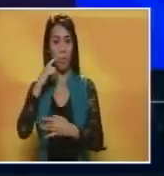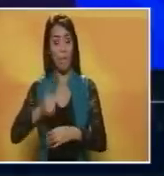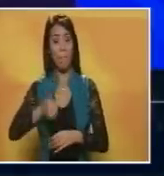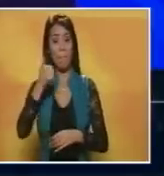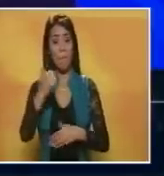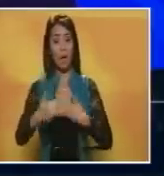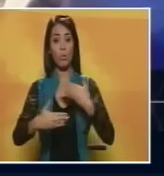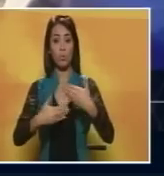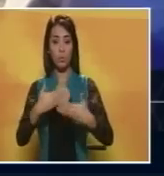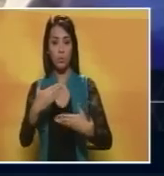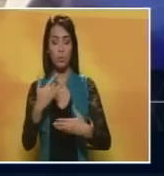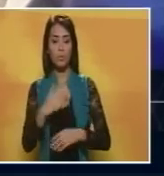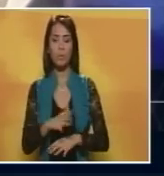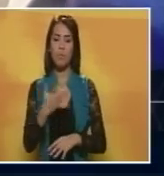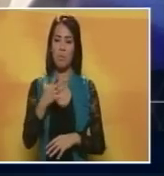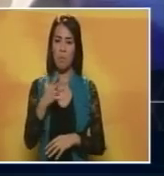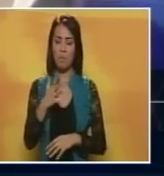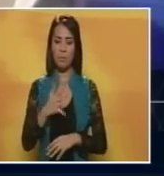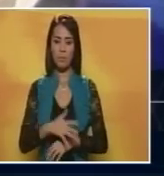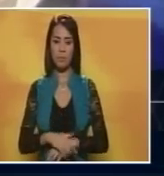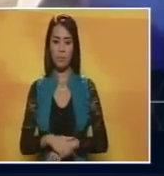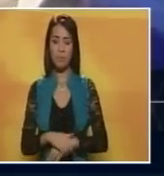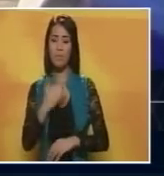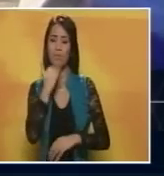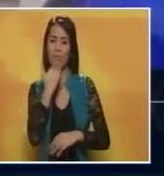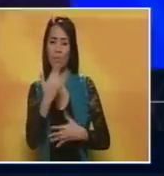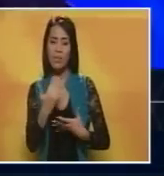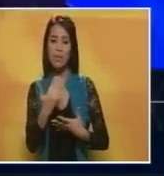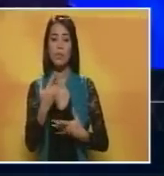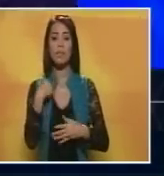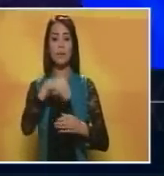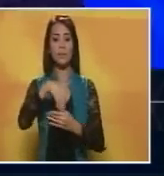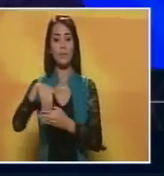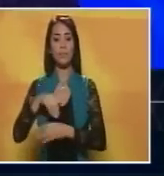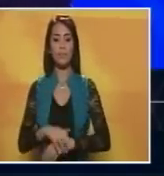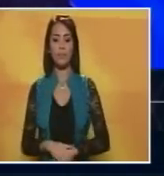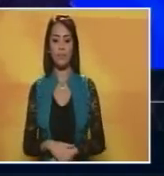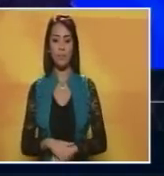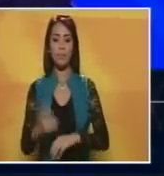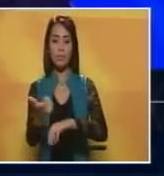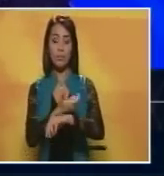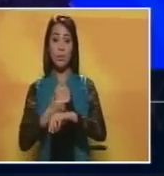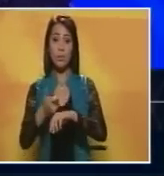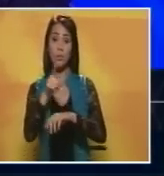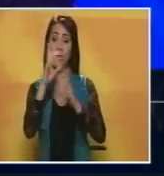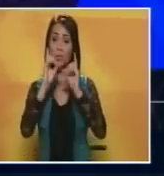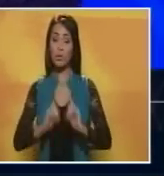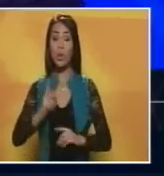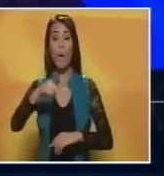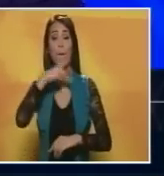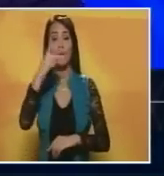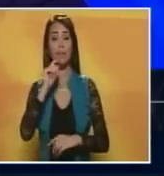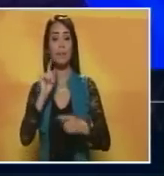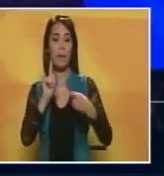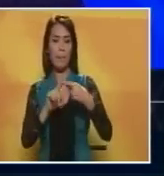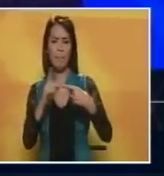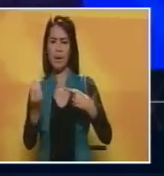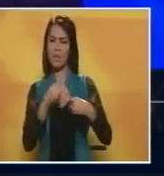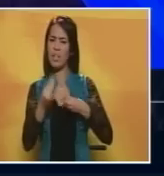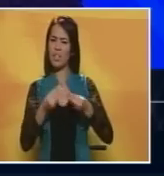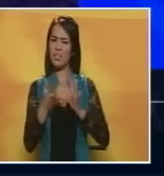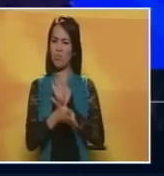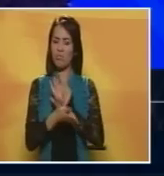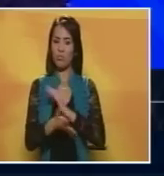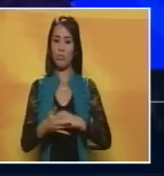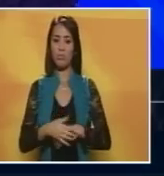progresivamente entre más se aproxima en las elecciones gobierno dentro de sus decisiones políticas la primera cosa que hay que hacer